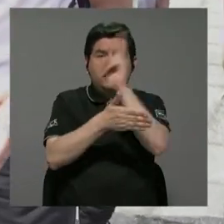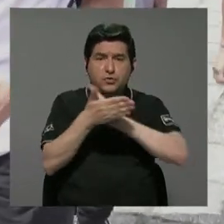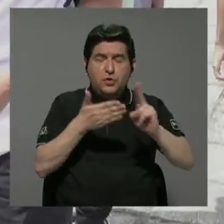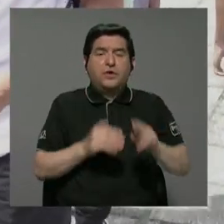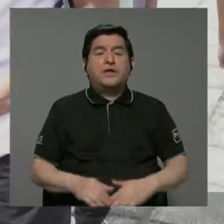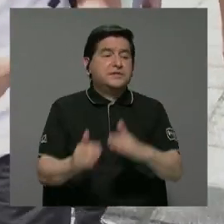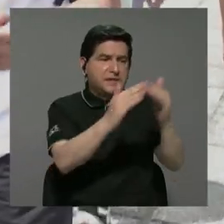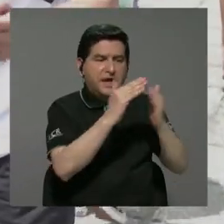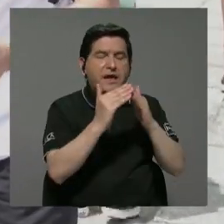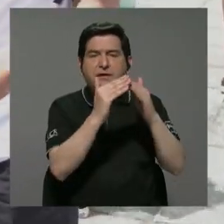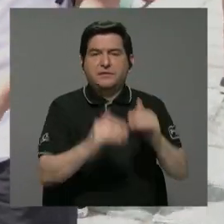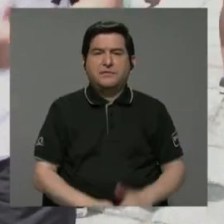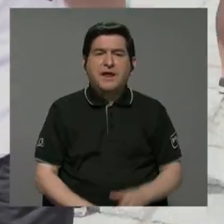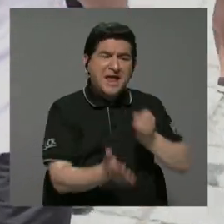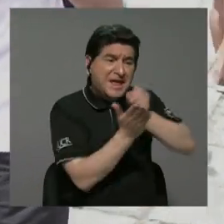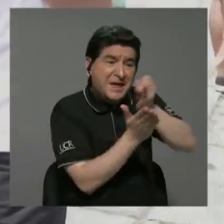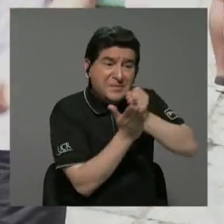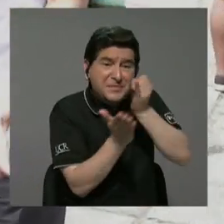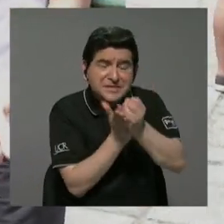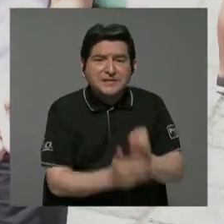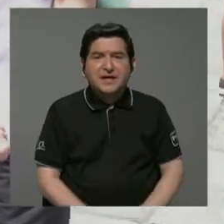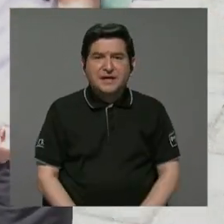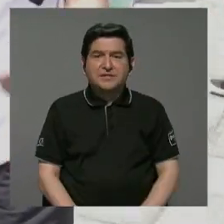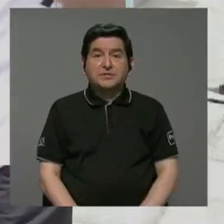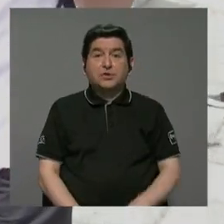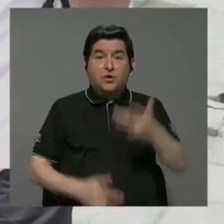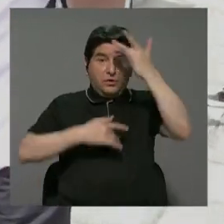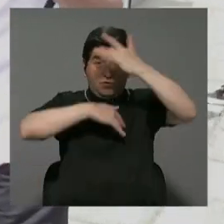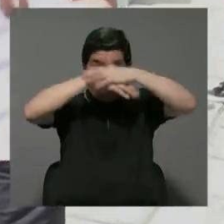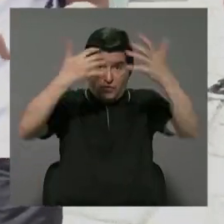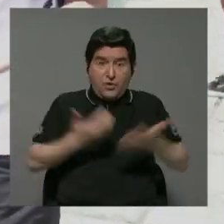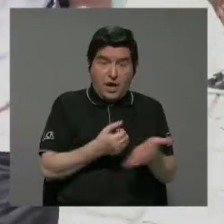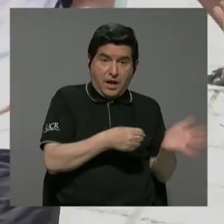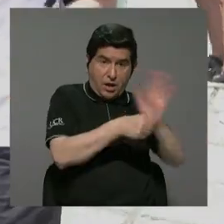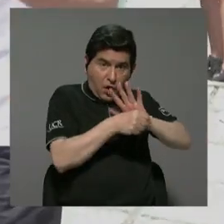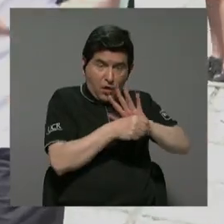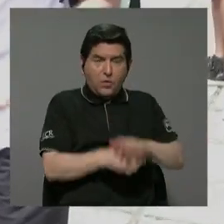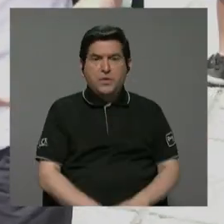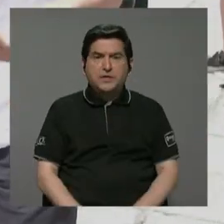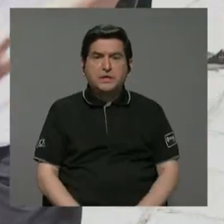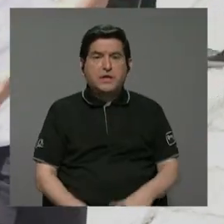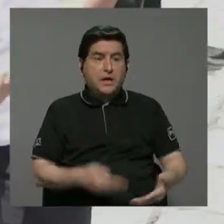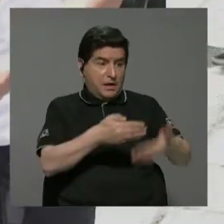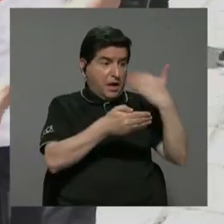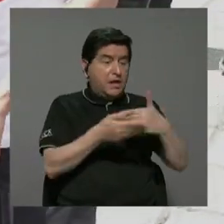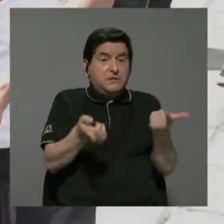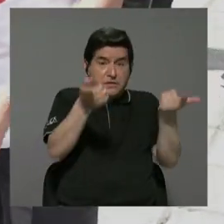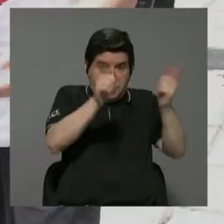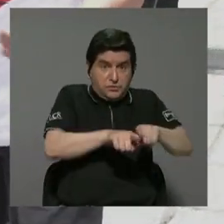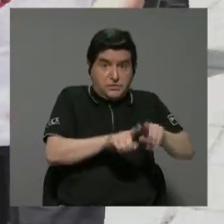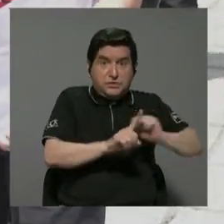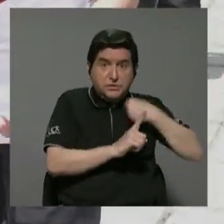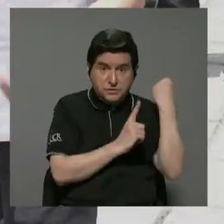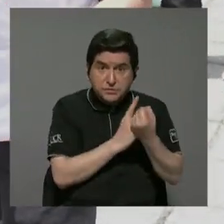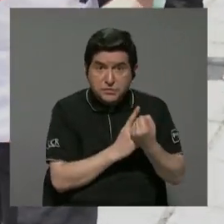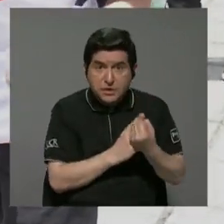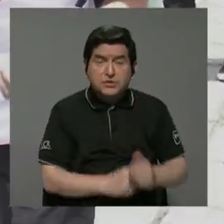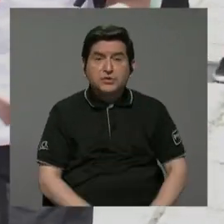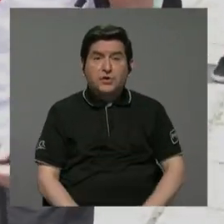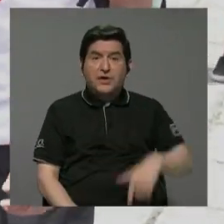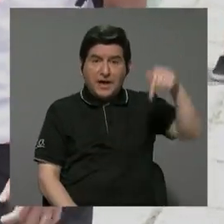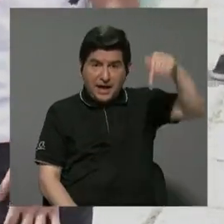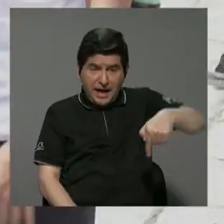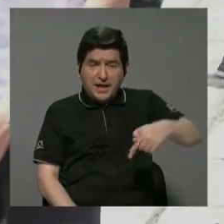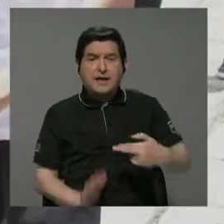en las comunidades. Investigaciones, ahora lo vimos con el COVID, ¿verdad? No fue hace mucho que pasó toda esa situación, donde también aquí,